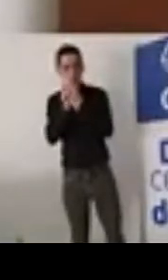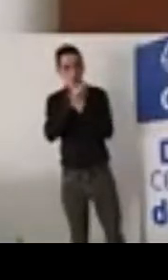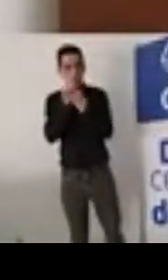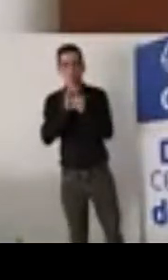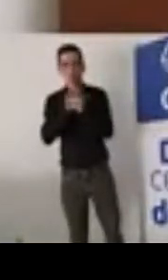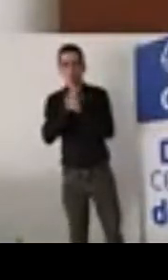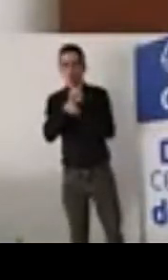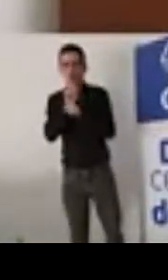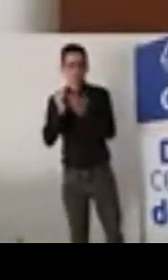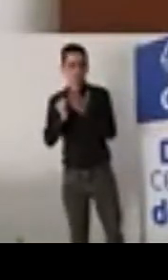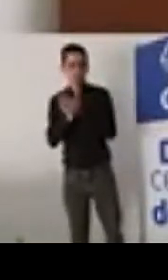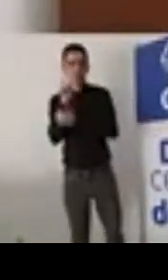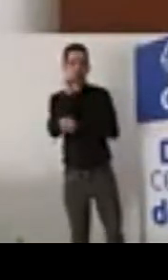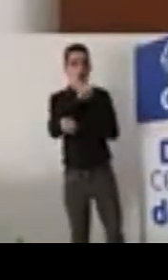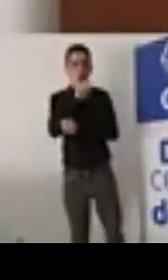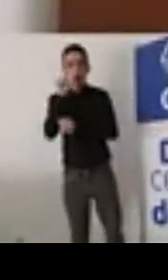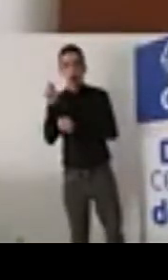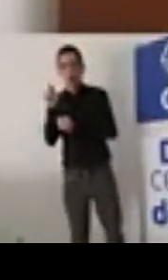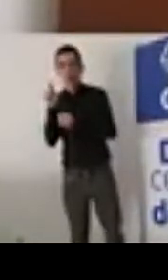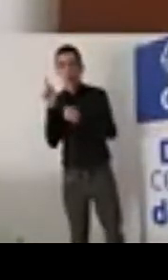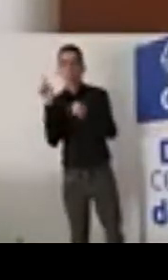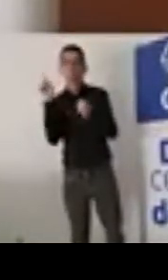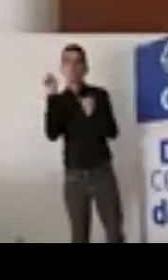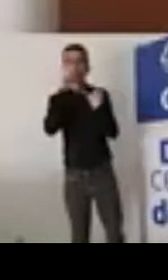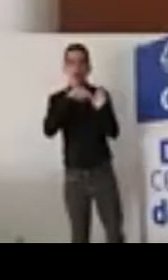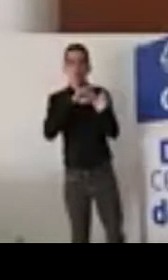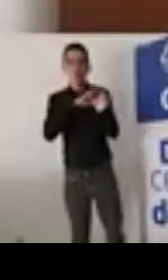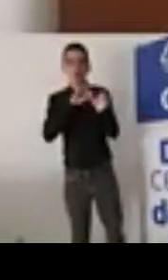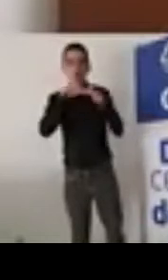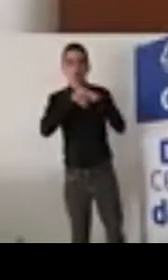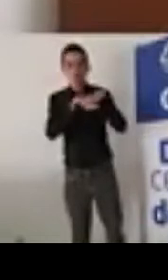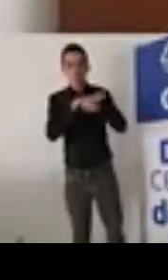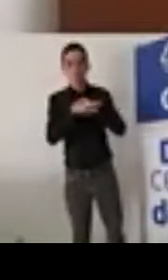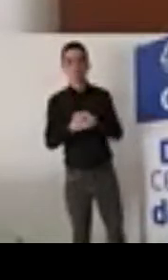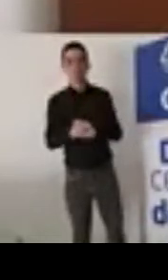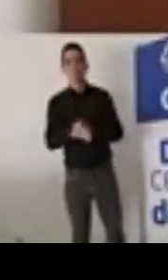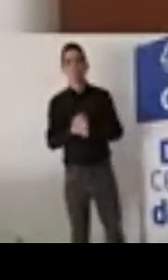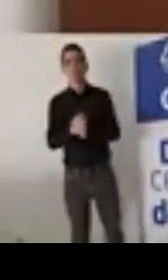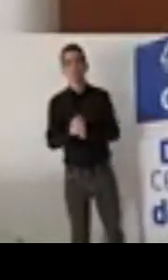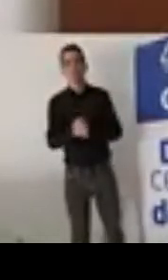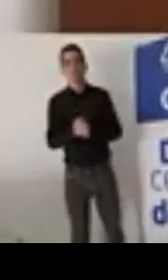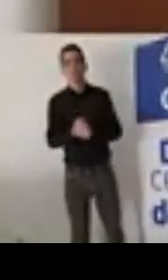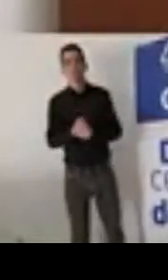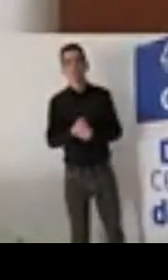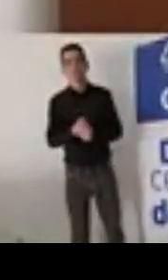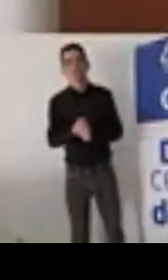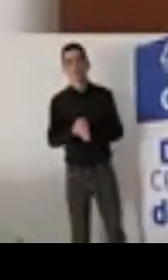mensaje, abajo en el Zoom donde dice Breakout Rooms, también pueden ir dirigiendo a esa